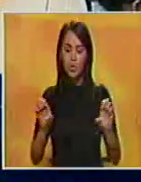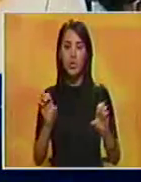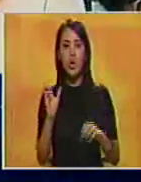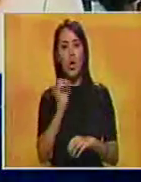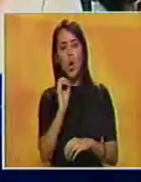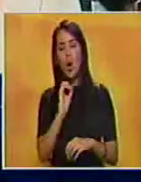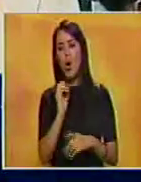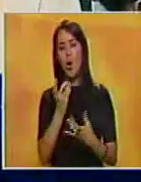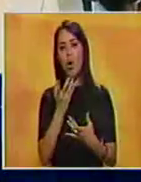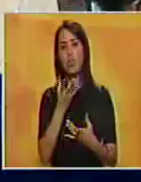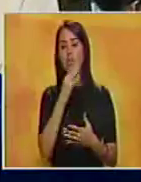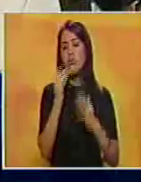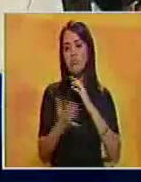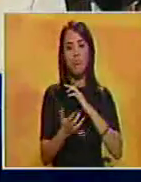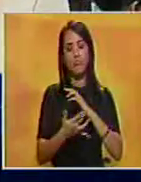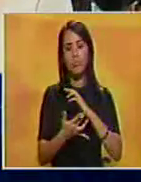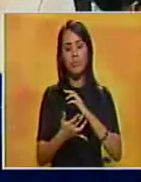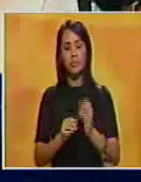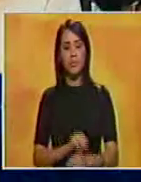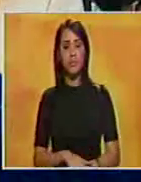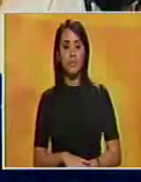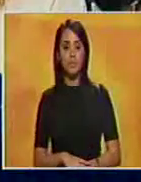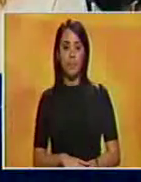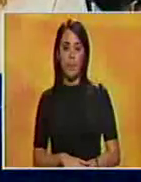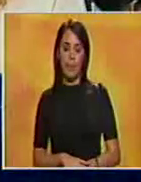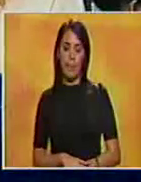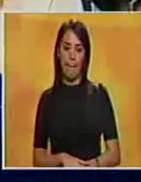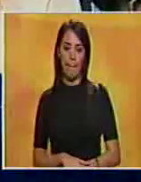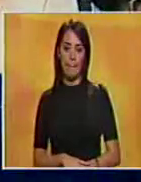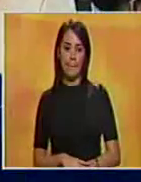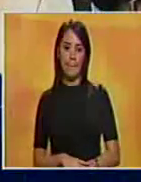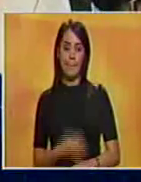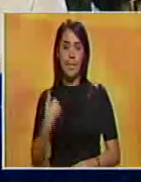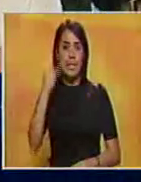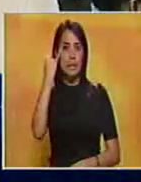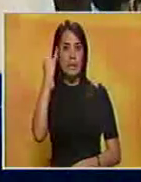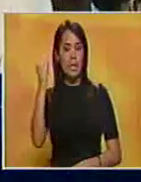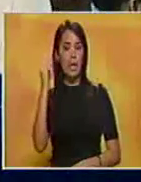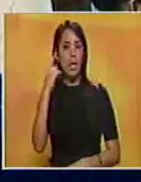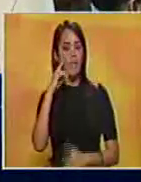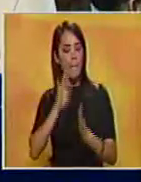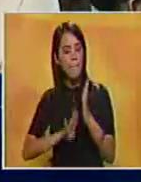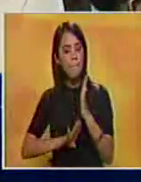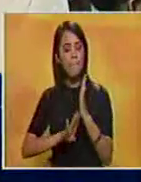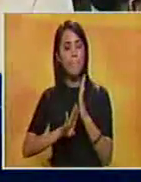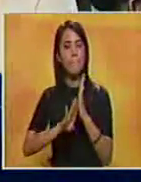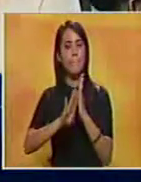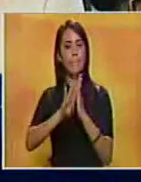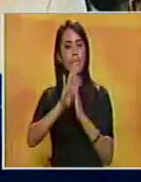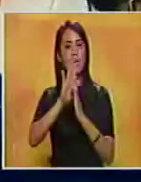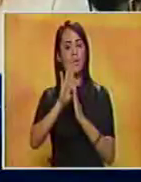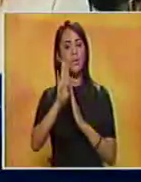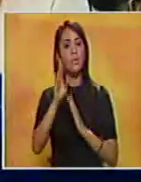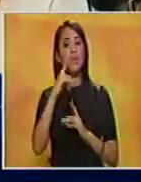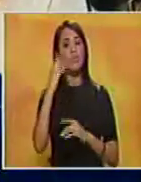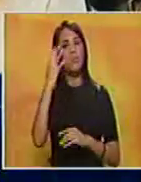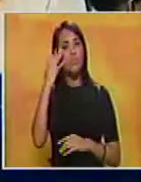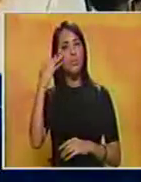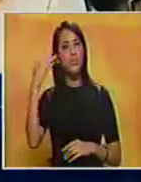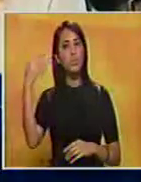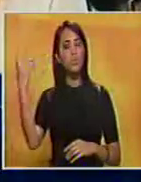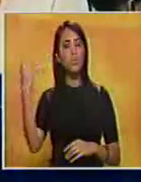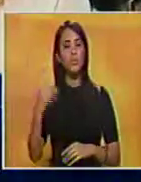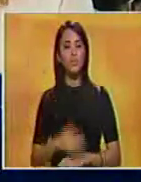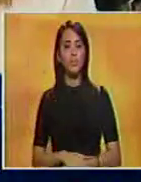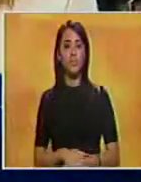acceso aún a la tecnología. Tenemos pues ahorita también una idea de seguir creciendo y de quizás soñamos con crear un